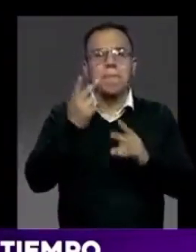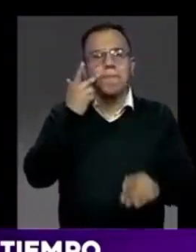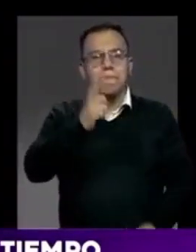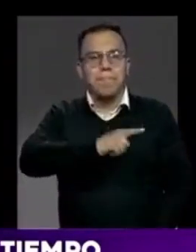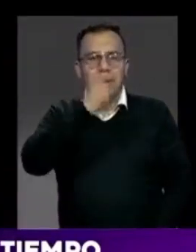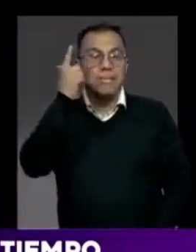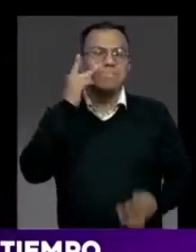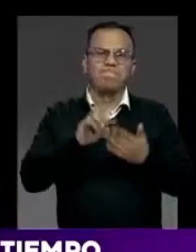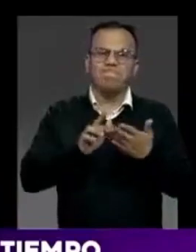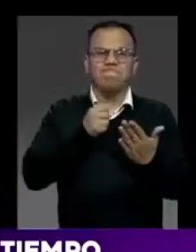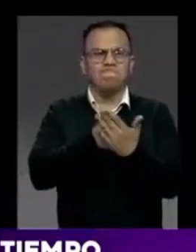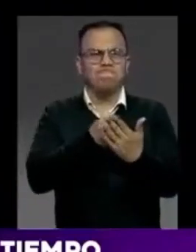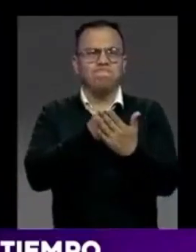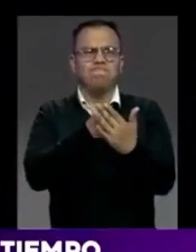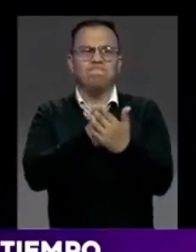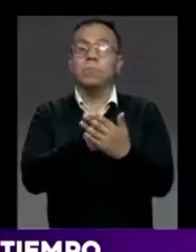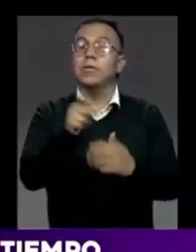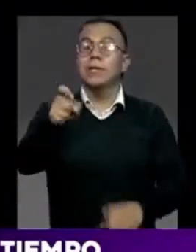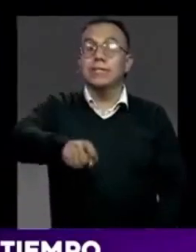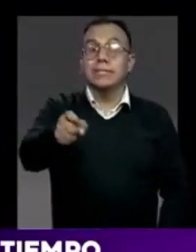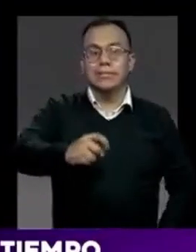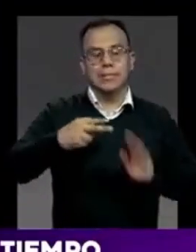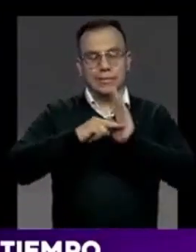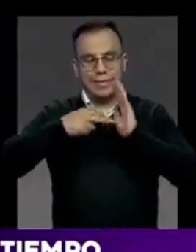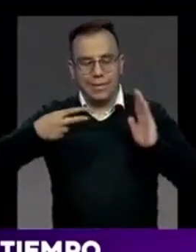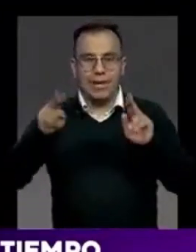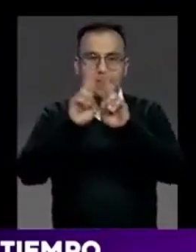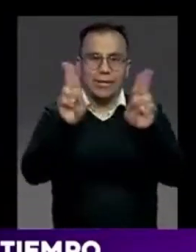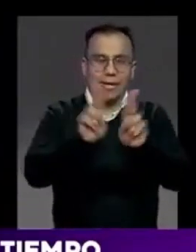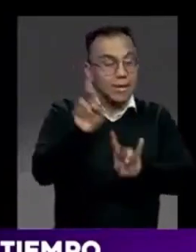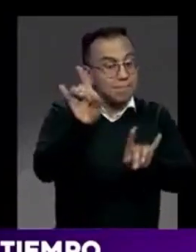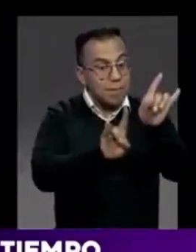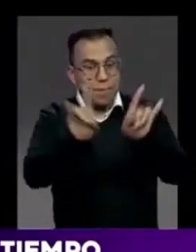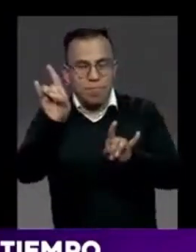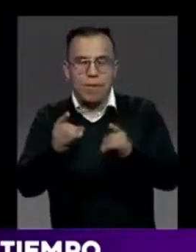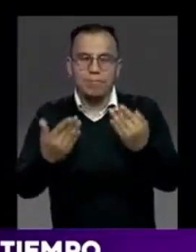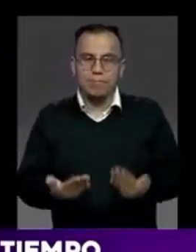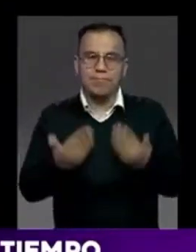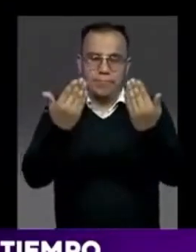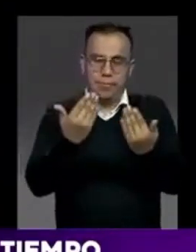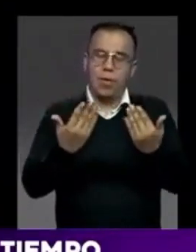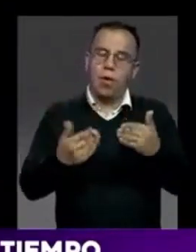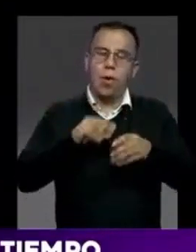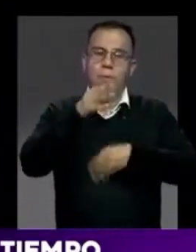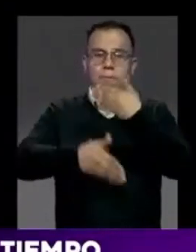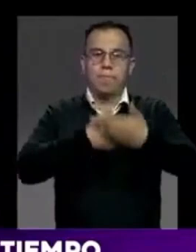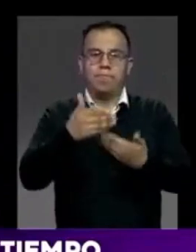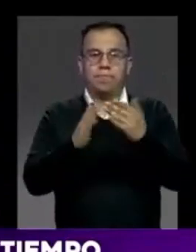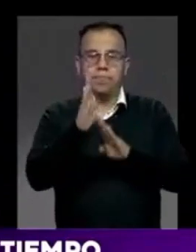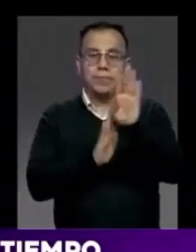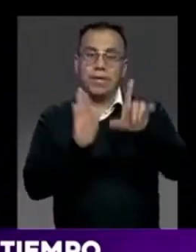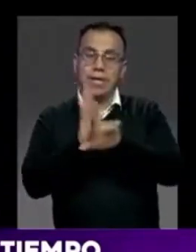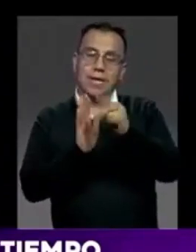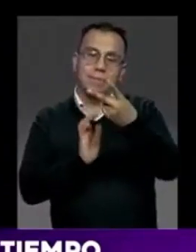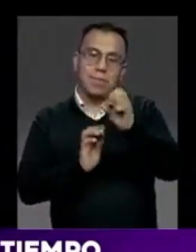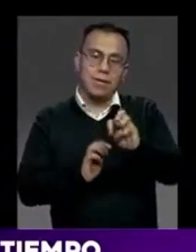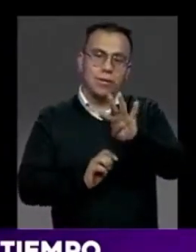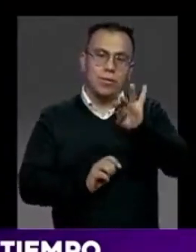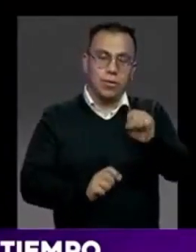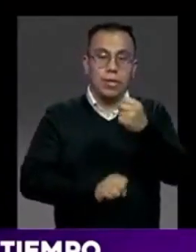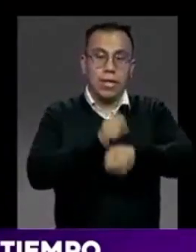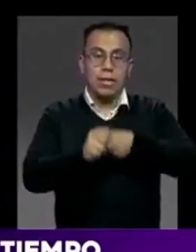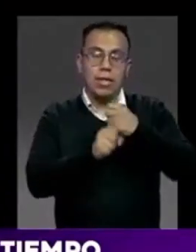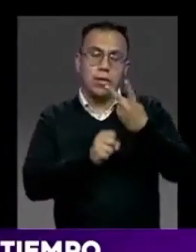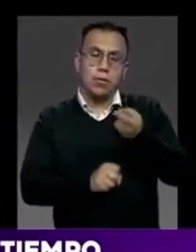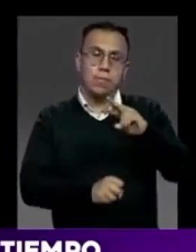vuelve insisto la necesidad de la tecnología y la conectividad para favorecer obviamente el desarrollo de ley 2042 del